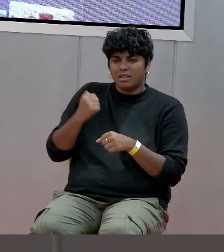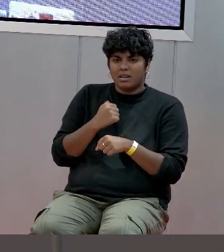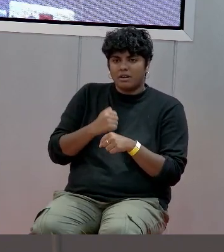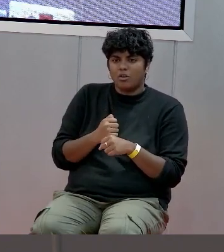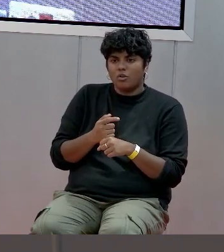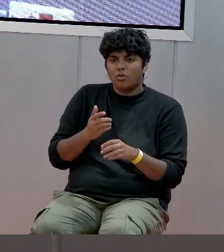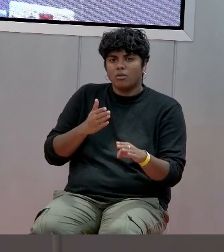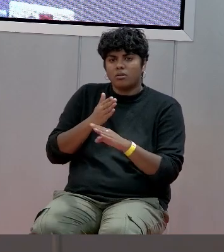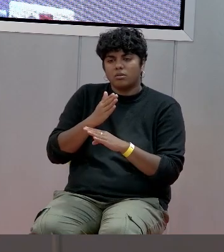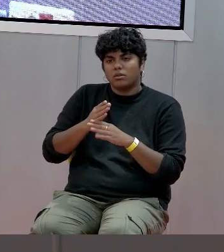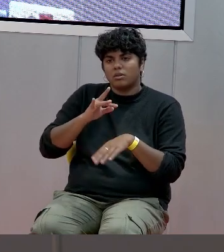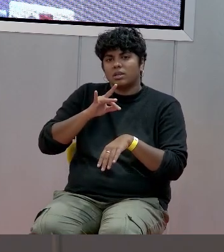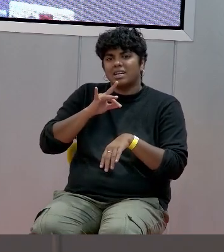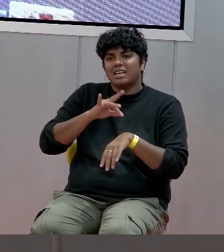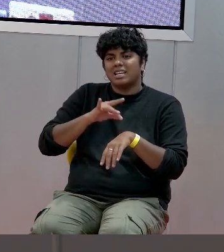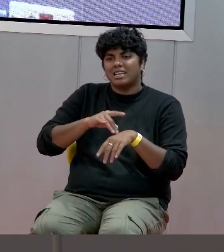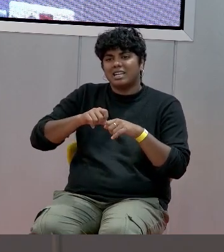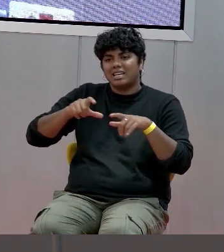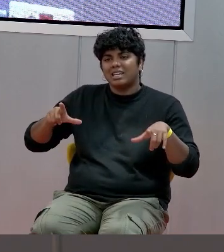consultor en la clínica Tavistock